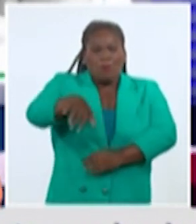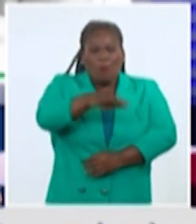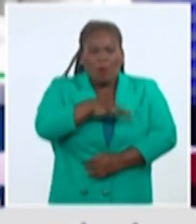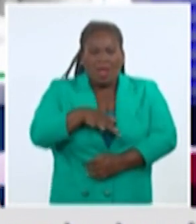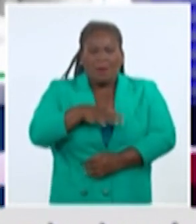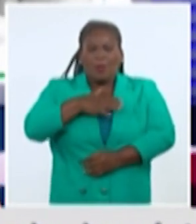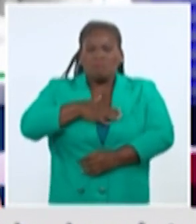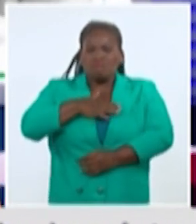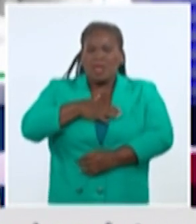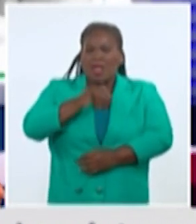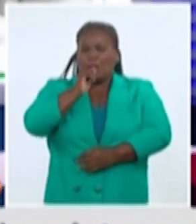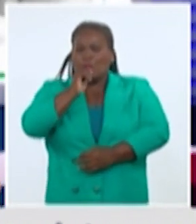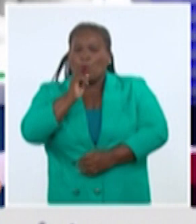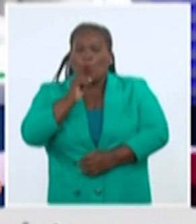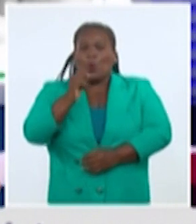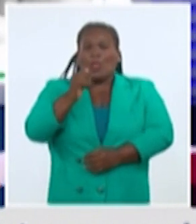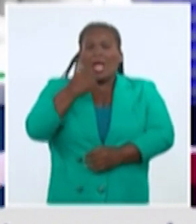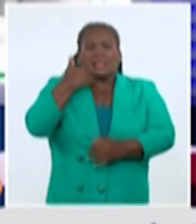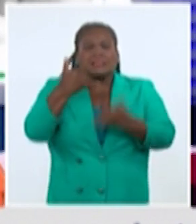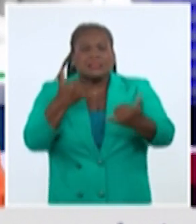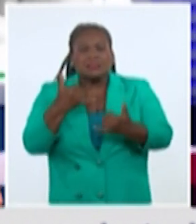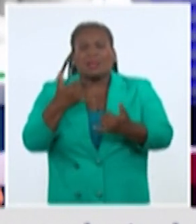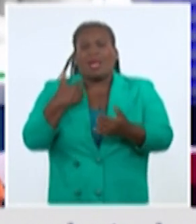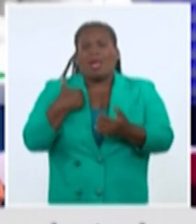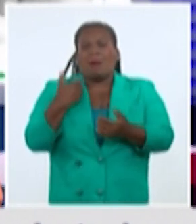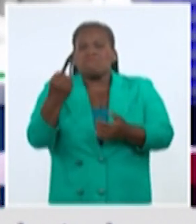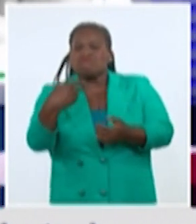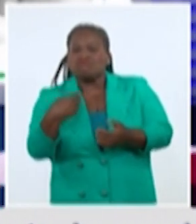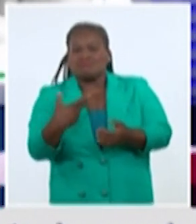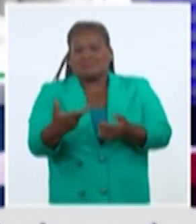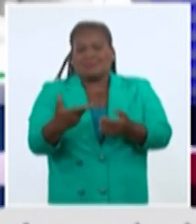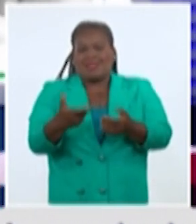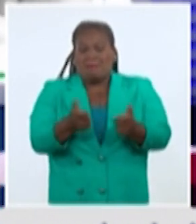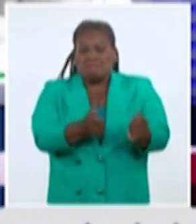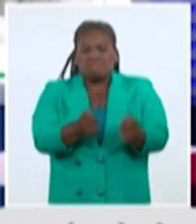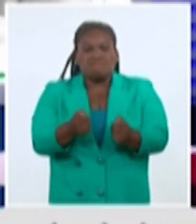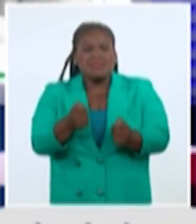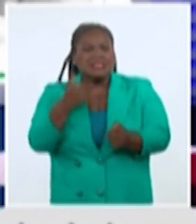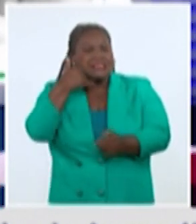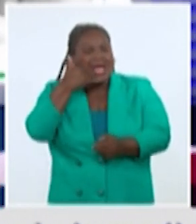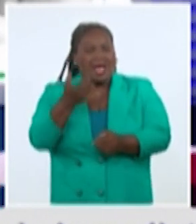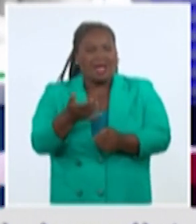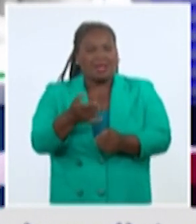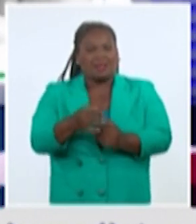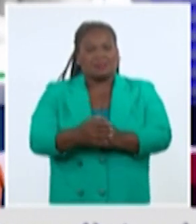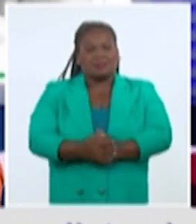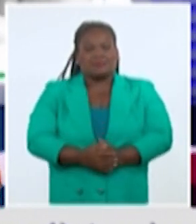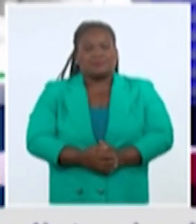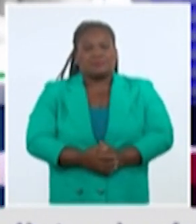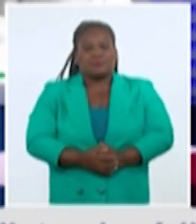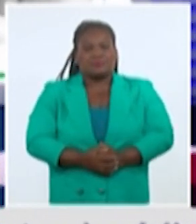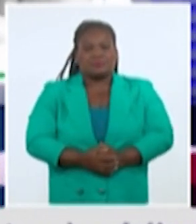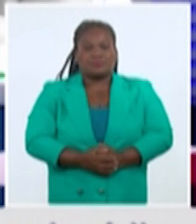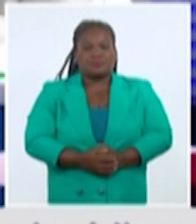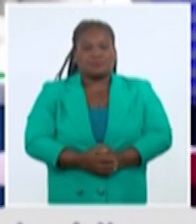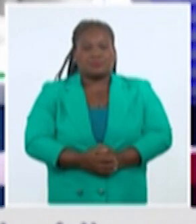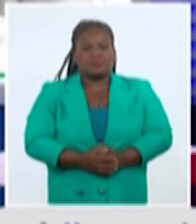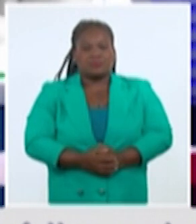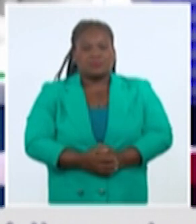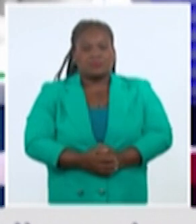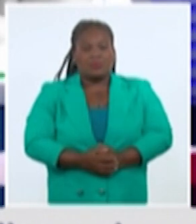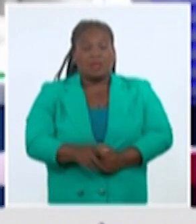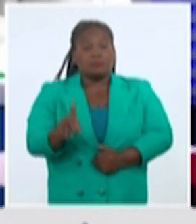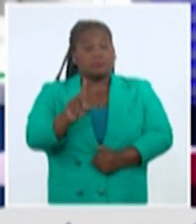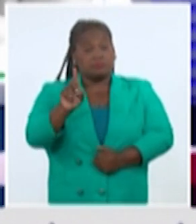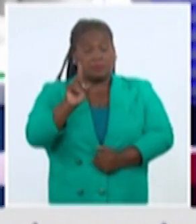interrogantes, inquietudes que se transmiten también en las comunidades de su área de salud. En primer lugar,